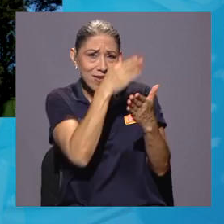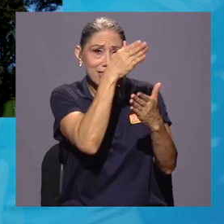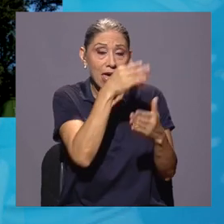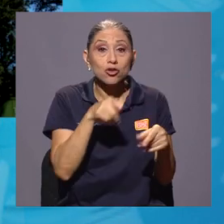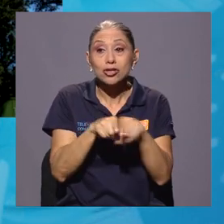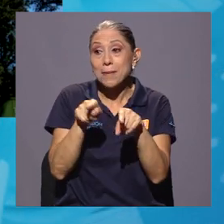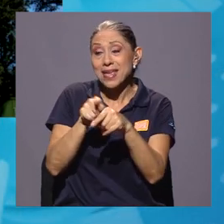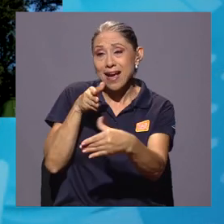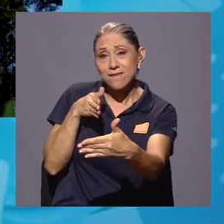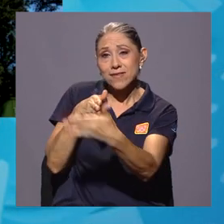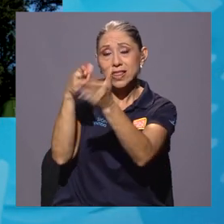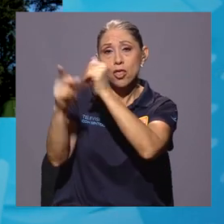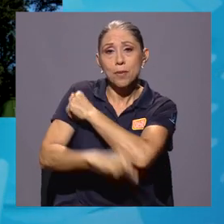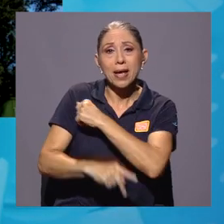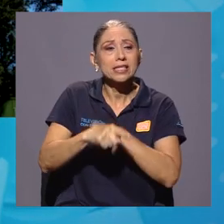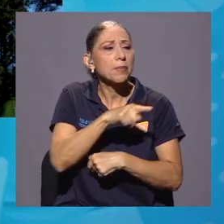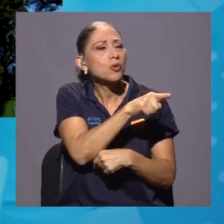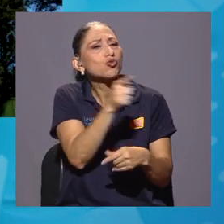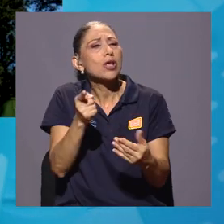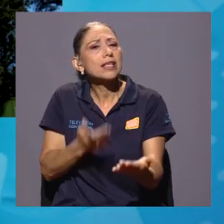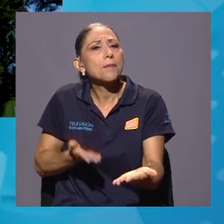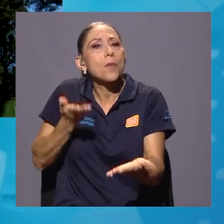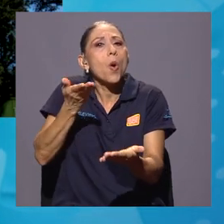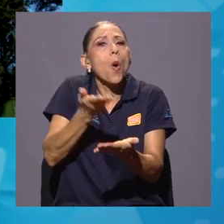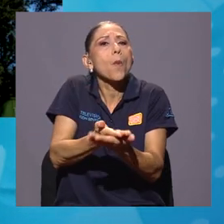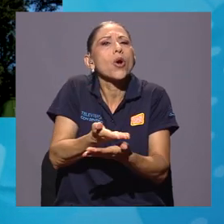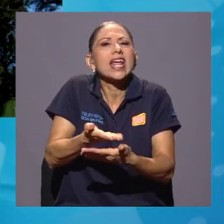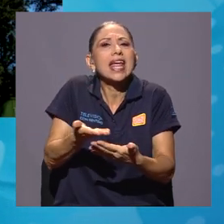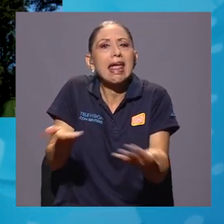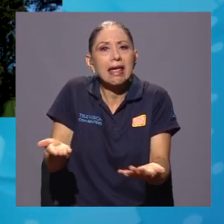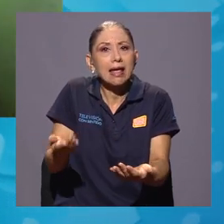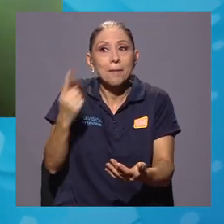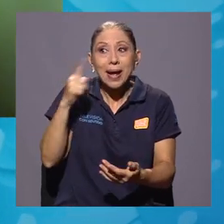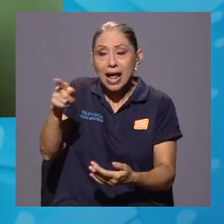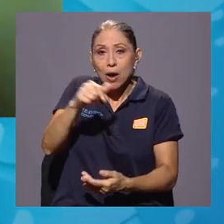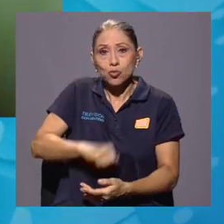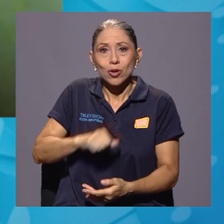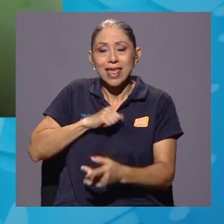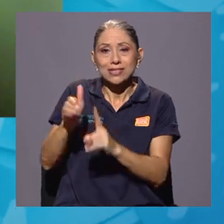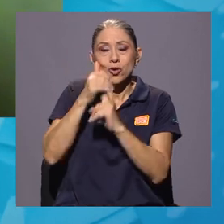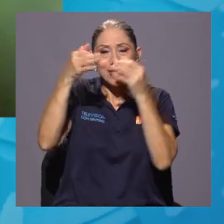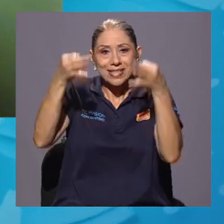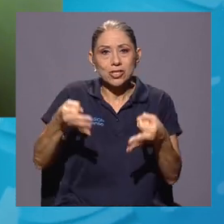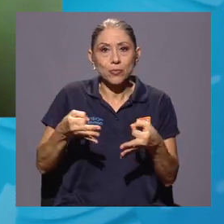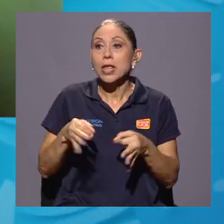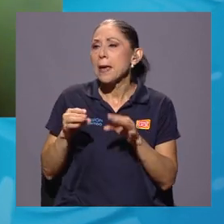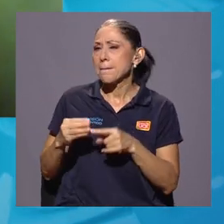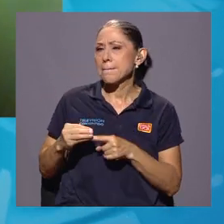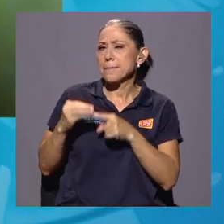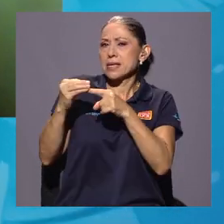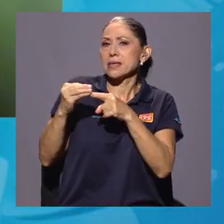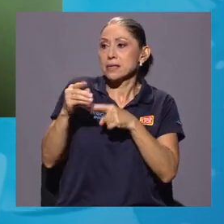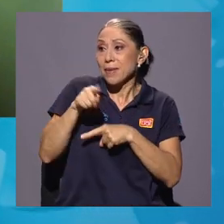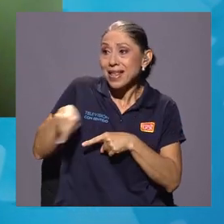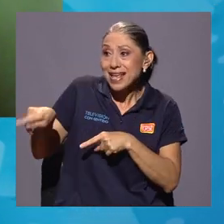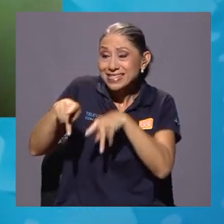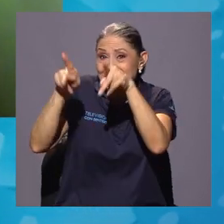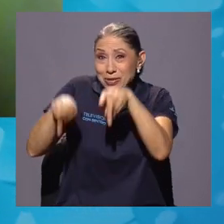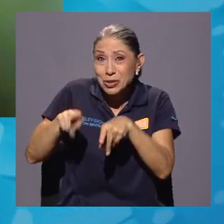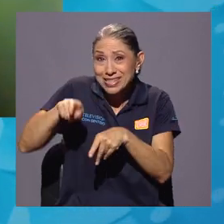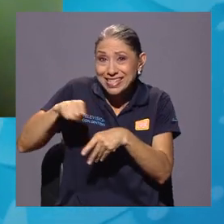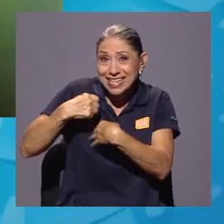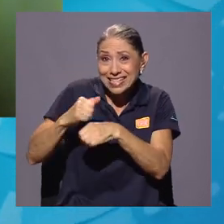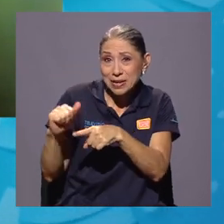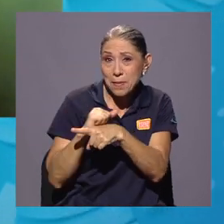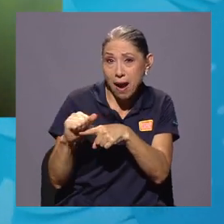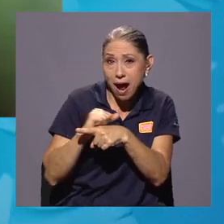¿qué proponen a las autoridades que tienen que tomar una decisión? Y la prioridad aquí es que los internos puedan concluir. Y